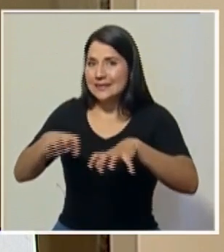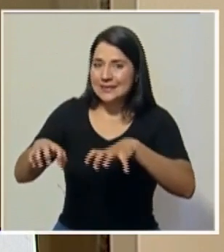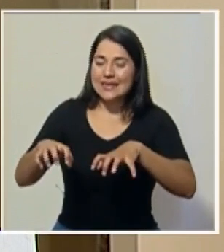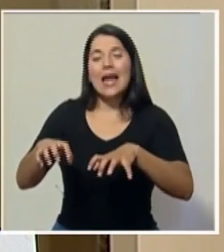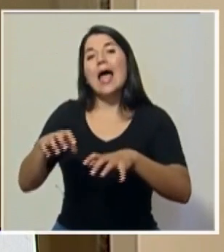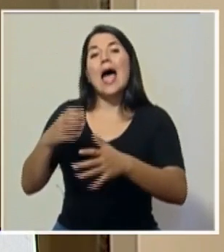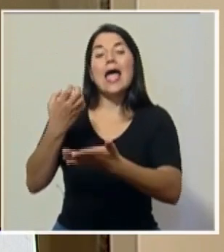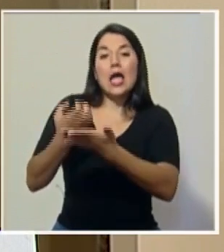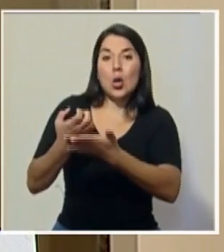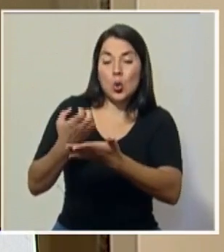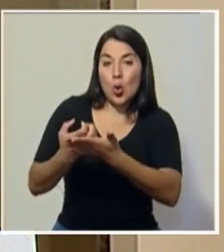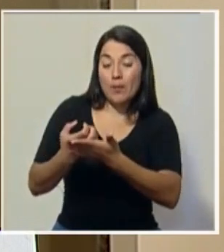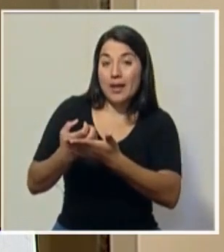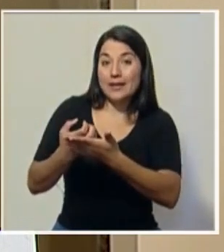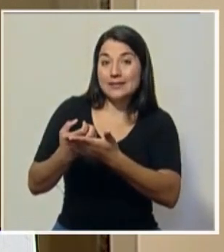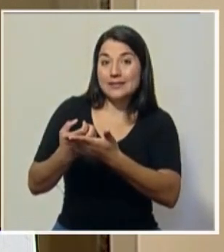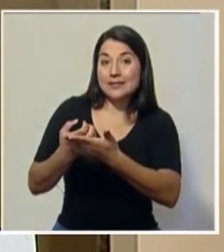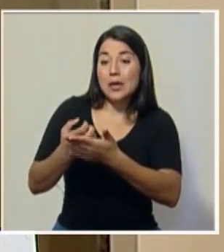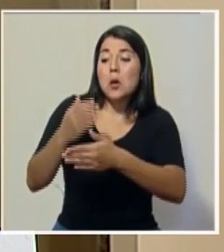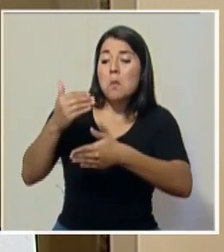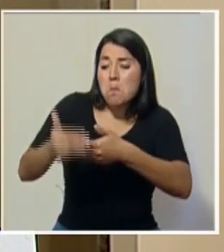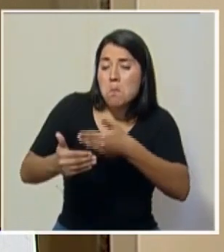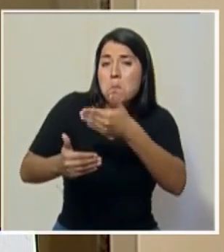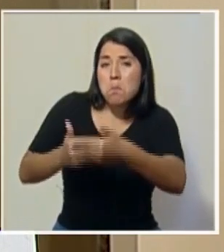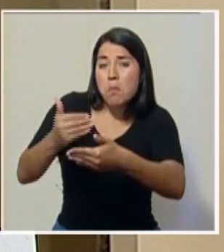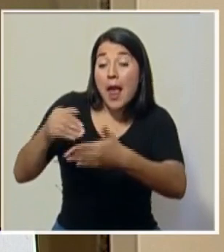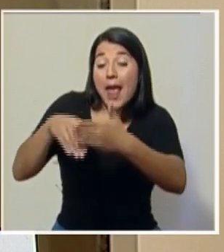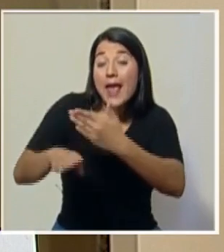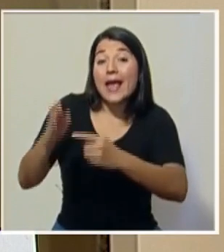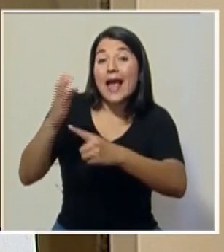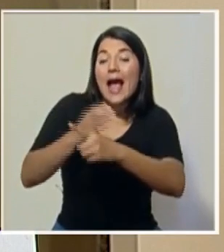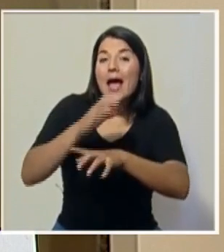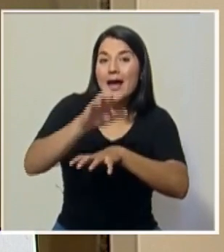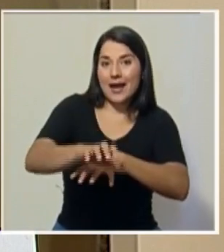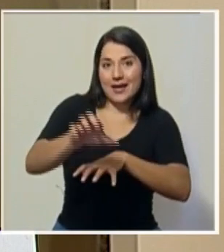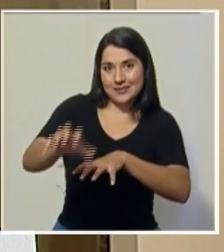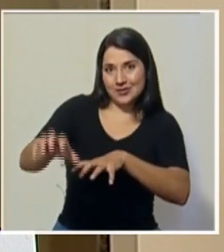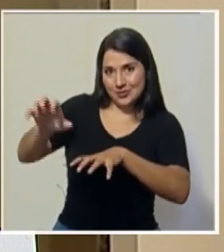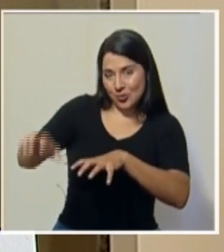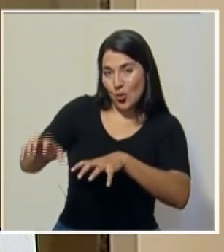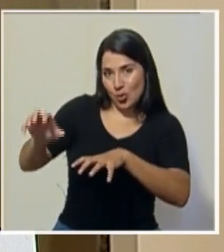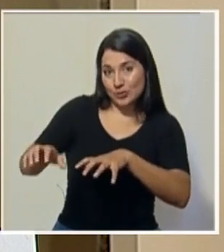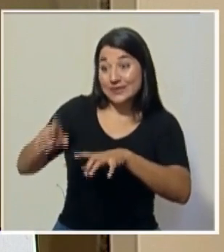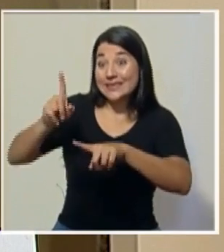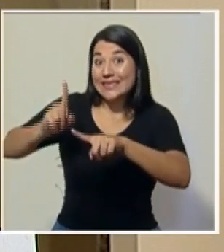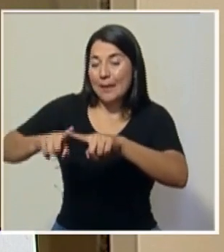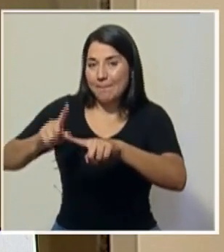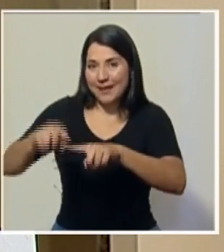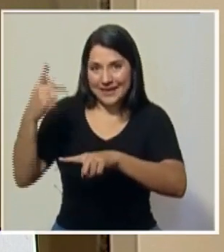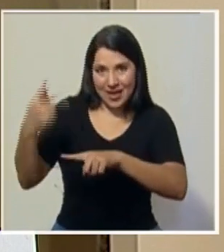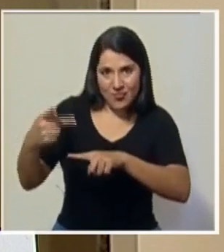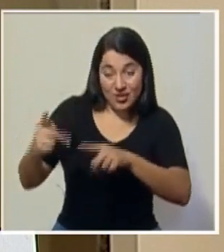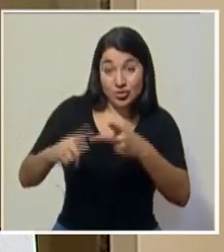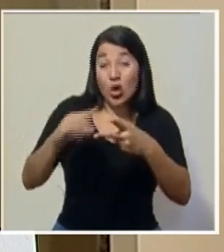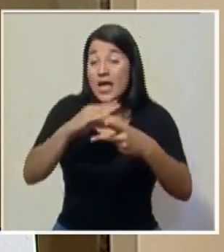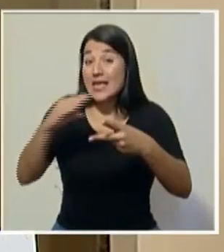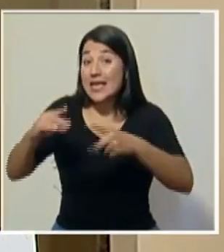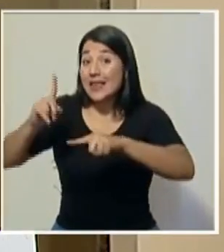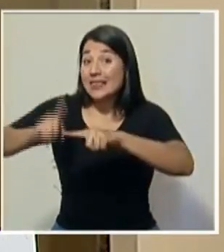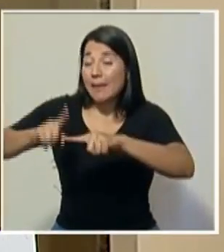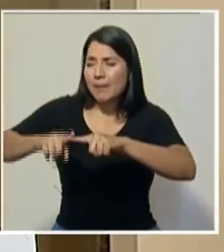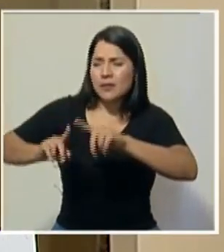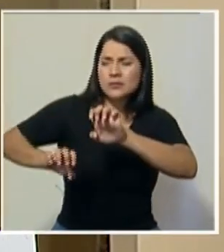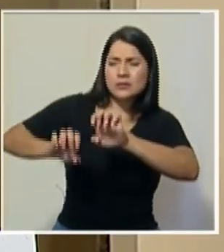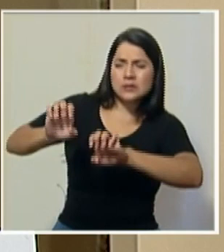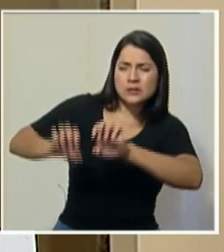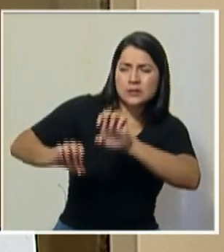actividades económicas en cada uno de los cantones, conforme la situación de riesgo y el análisis de la evolución de